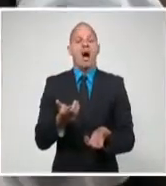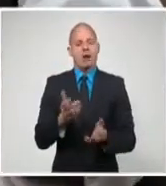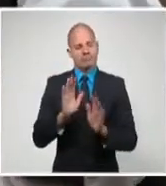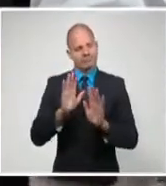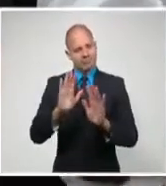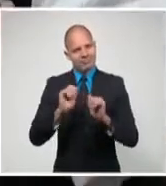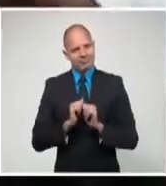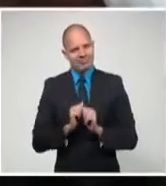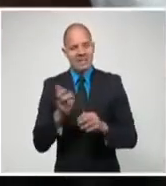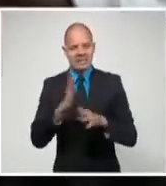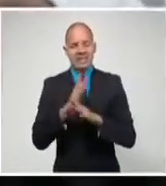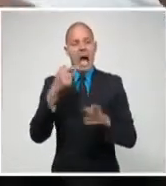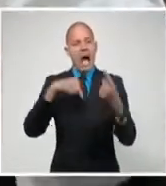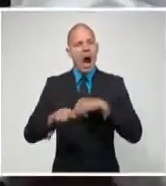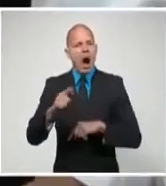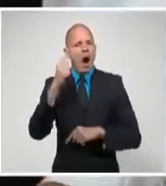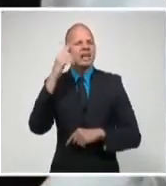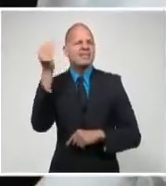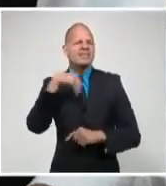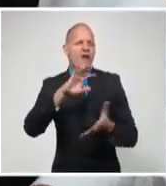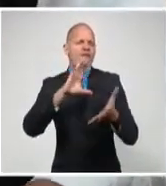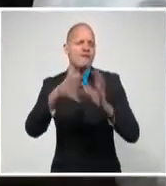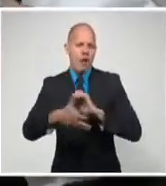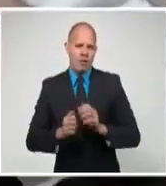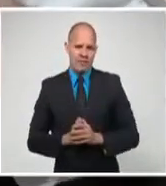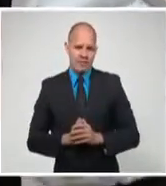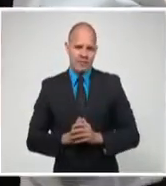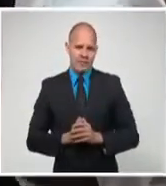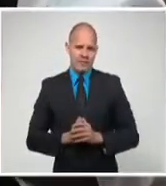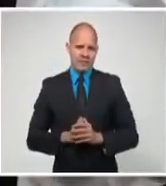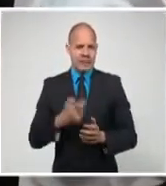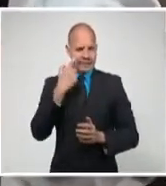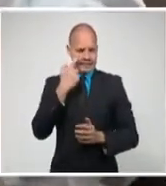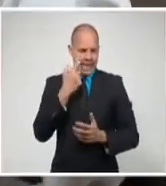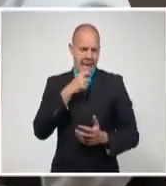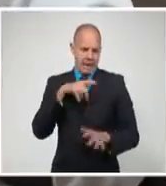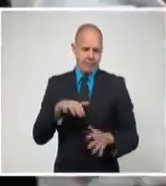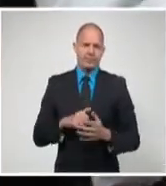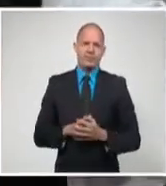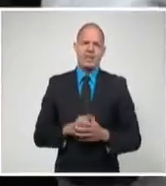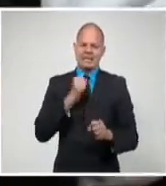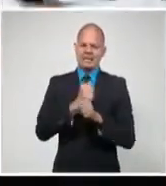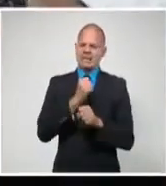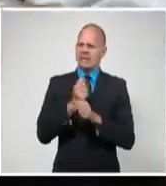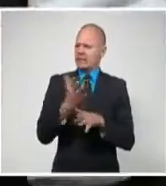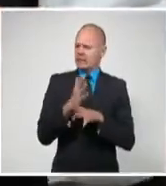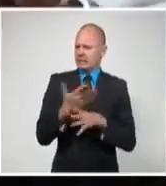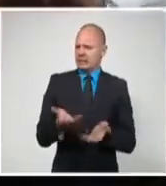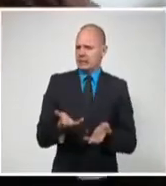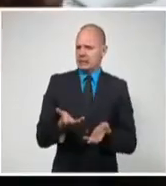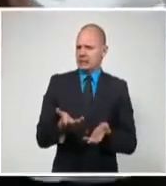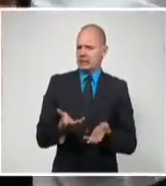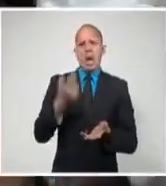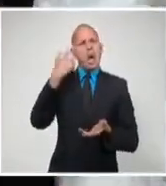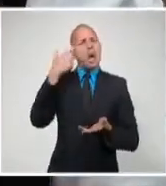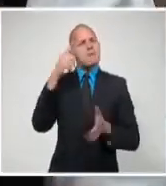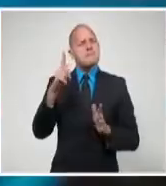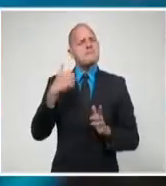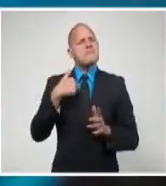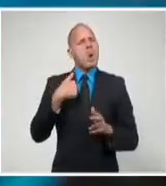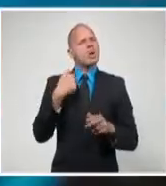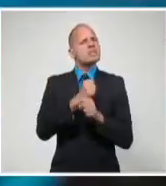empresarial organizativo, más que de problemas tecnológicos. El trabajo pasa a ser aquello que hacemos por encima de dónde lo